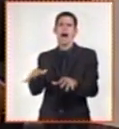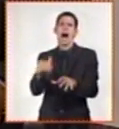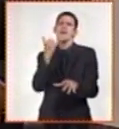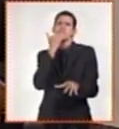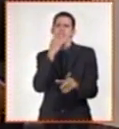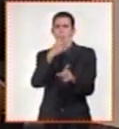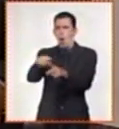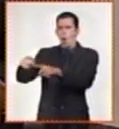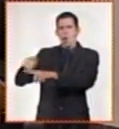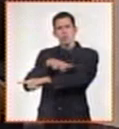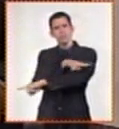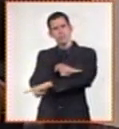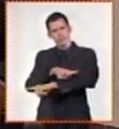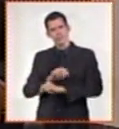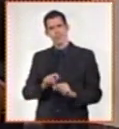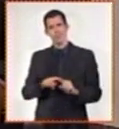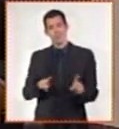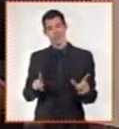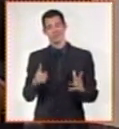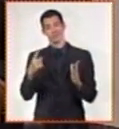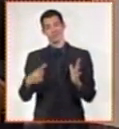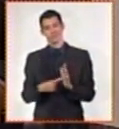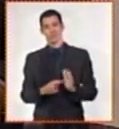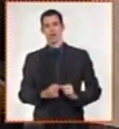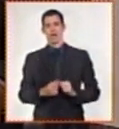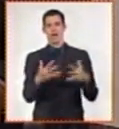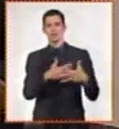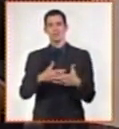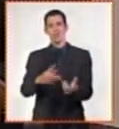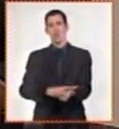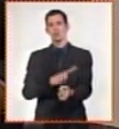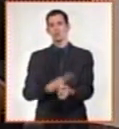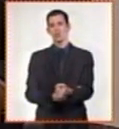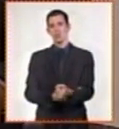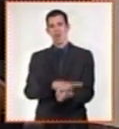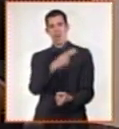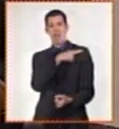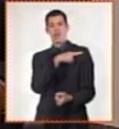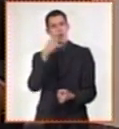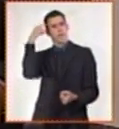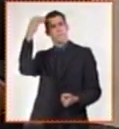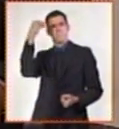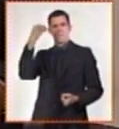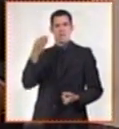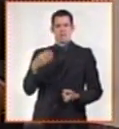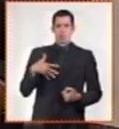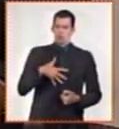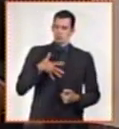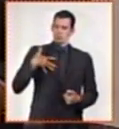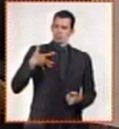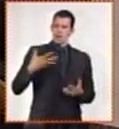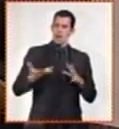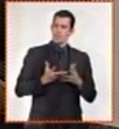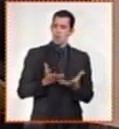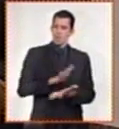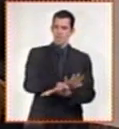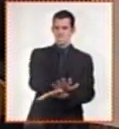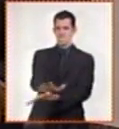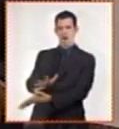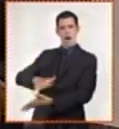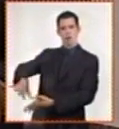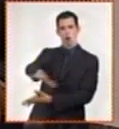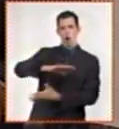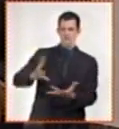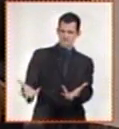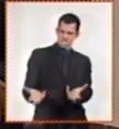su mentalidad hegemónica y de guerra fría y deseche su lógica de suma cero. En cuanto a la